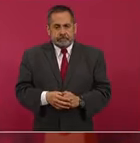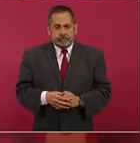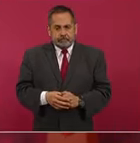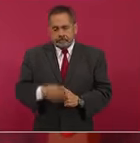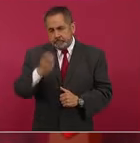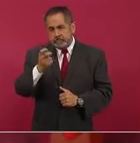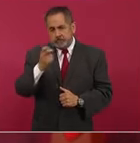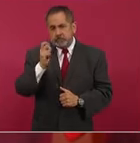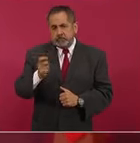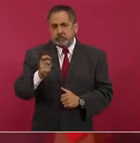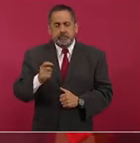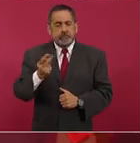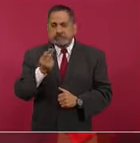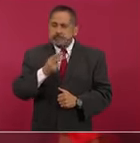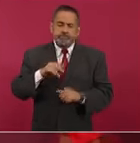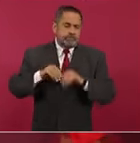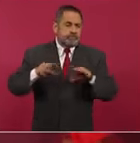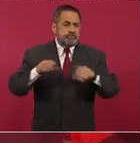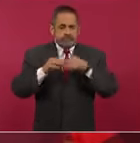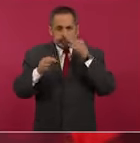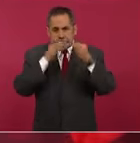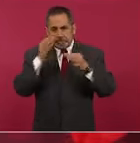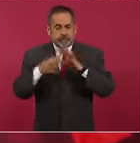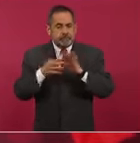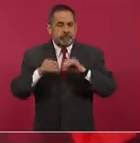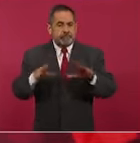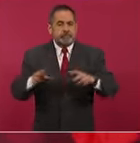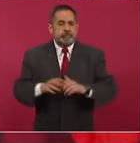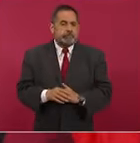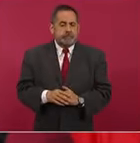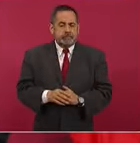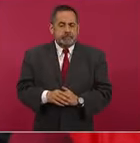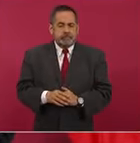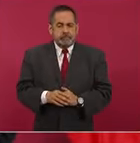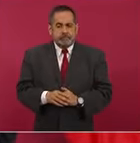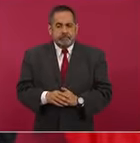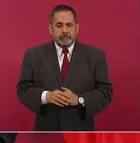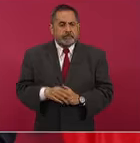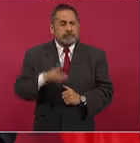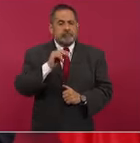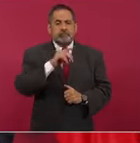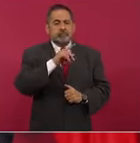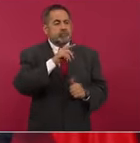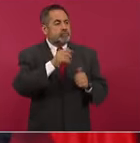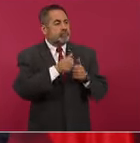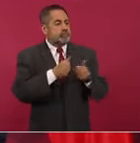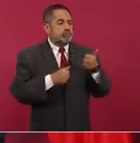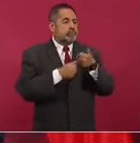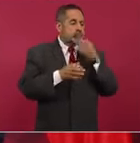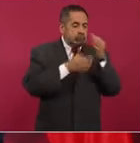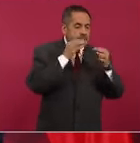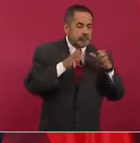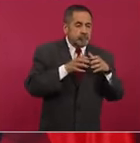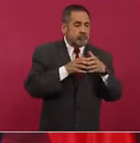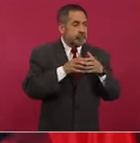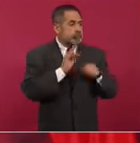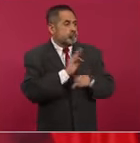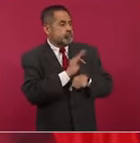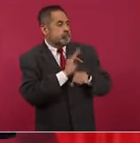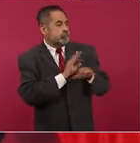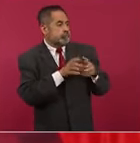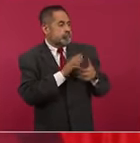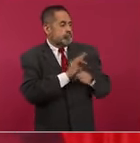Eso es lo que se requiere, no los medios para la cúpula, porque